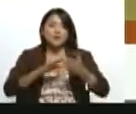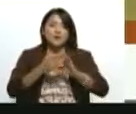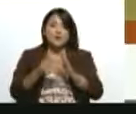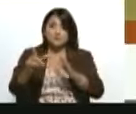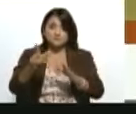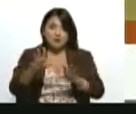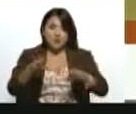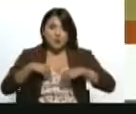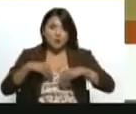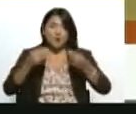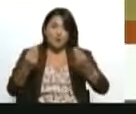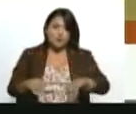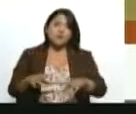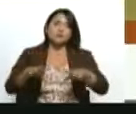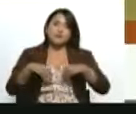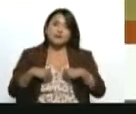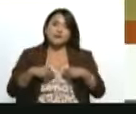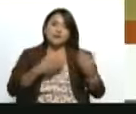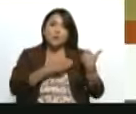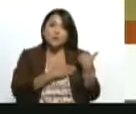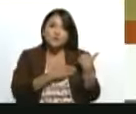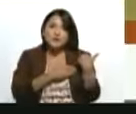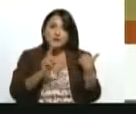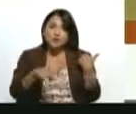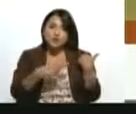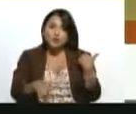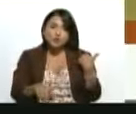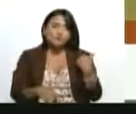tarea? ¿Están de acuerdo?